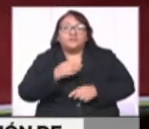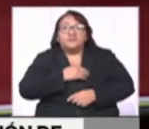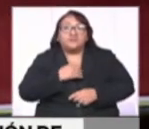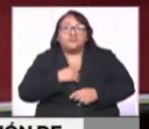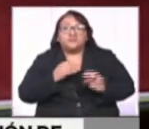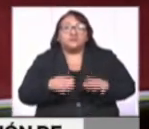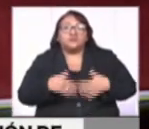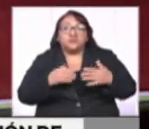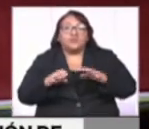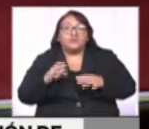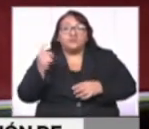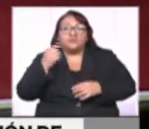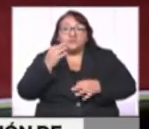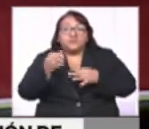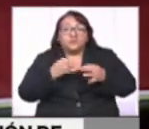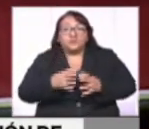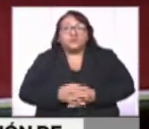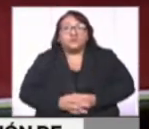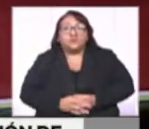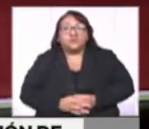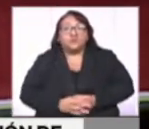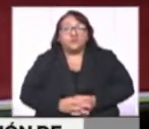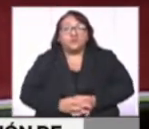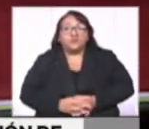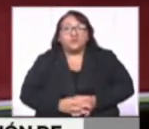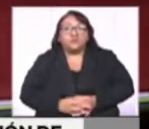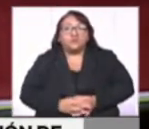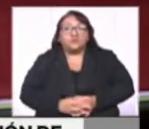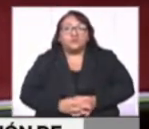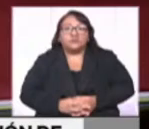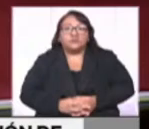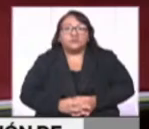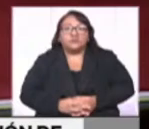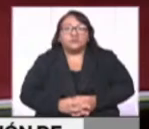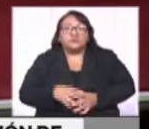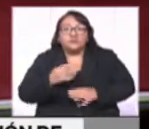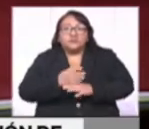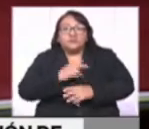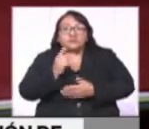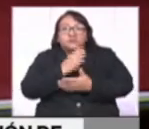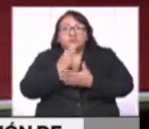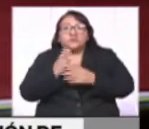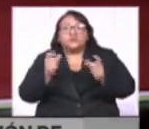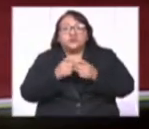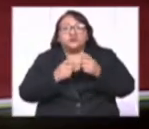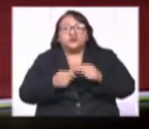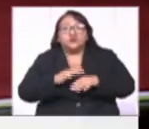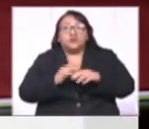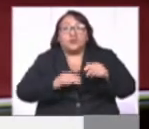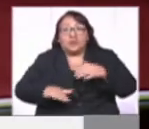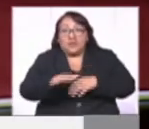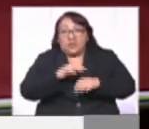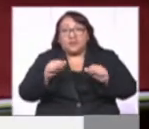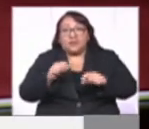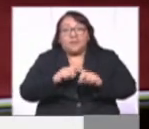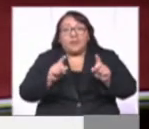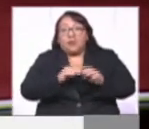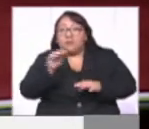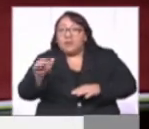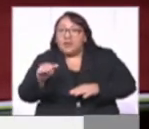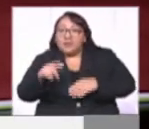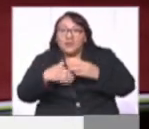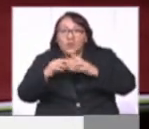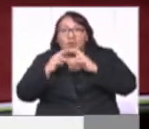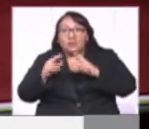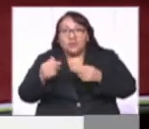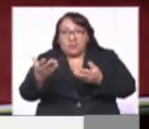hacerlo. Solo quiero llamar la atención en lo siguiente. En principio, claro, solucionar el problema que dice la congresista sobre el terreno, pero parte de la